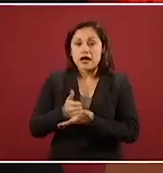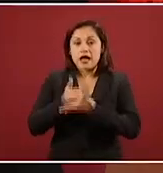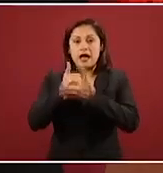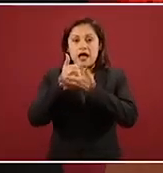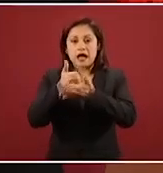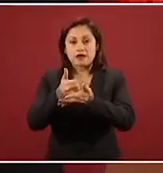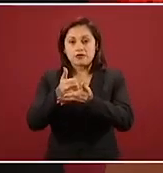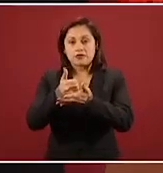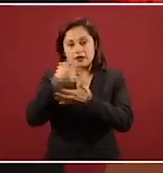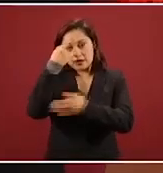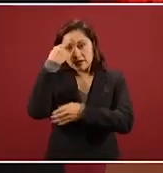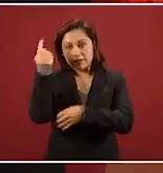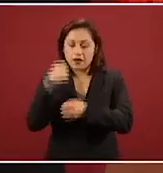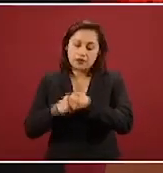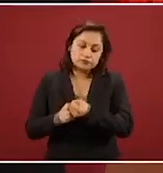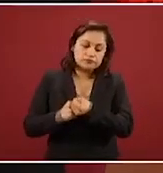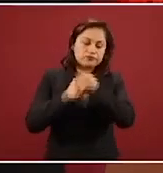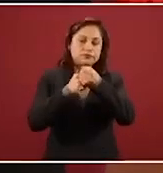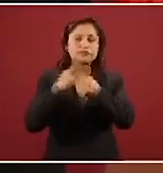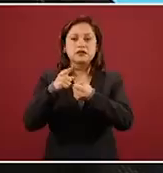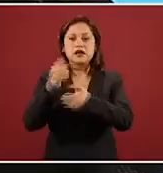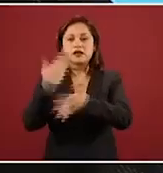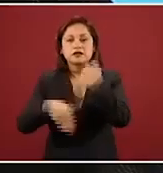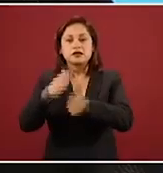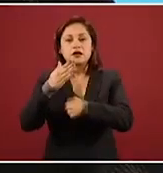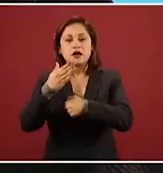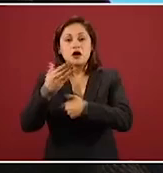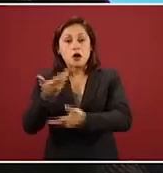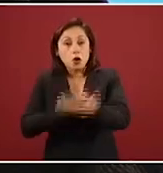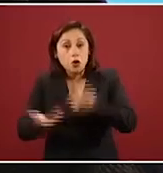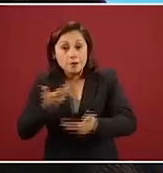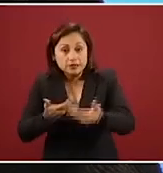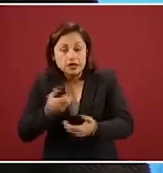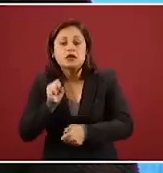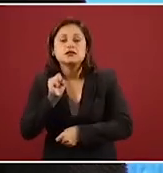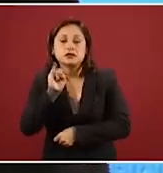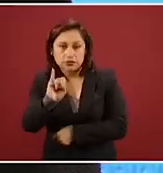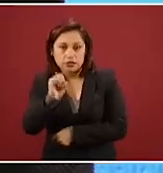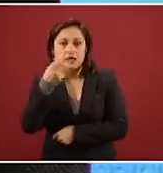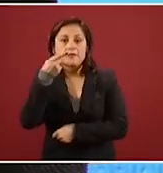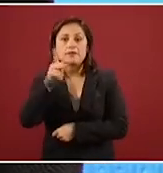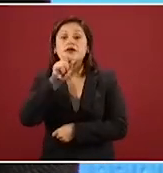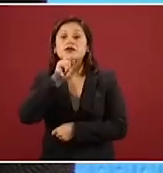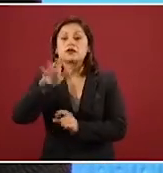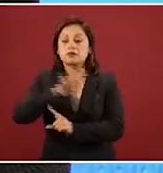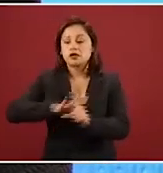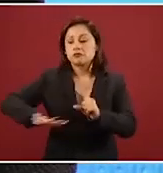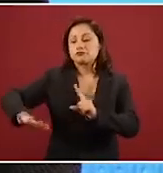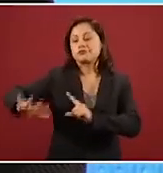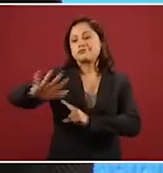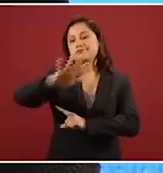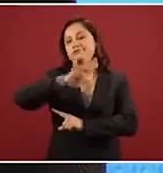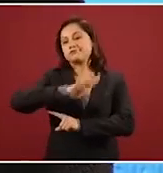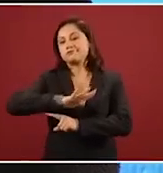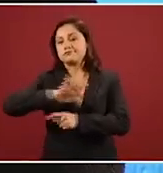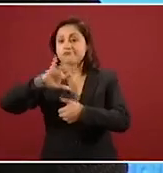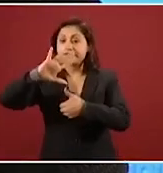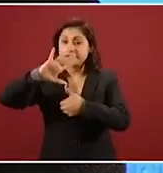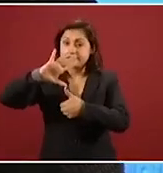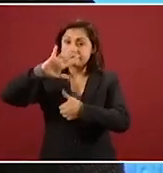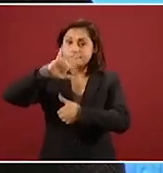no solamente comercial, sino también regional y que traiga desarrollo a todas